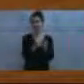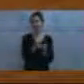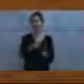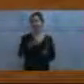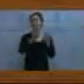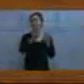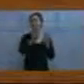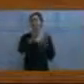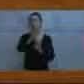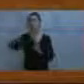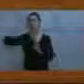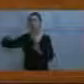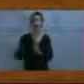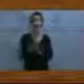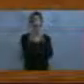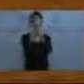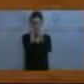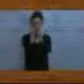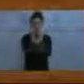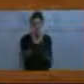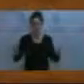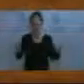3.633 euros al año,